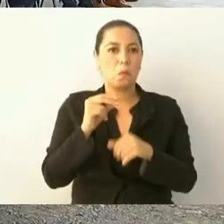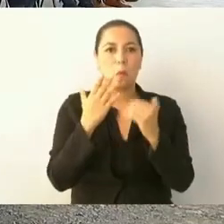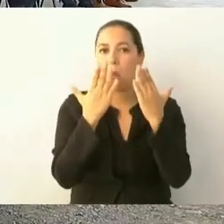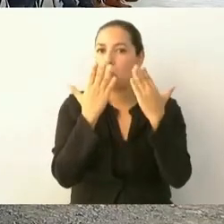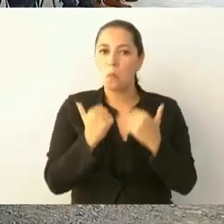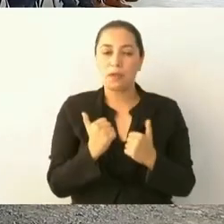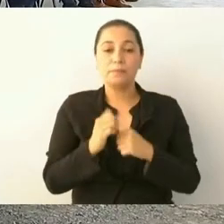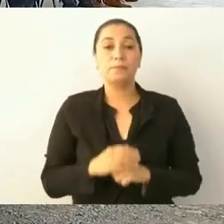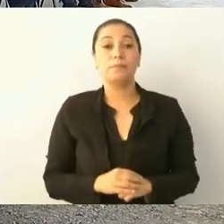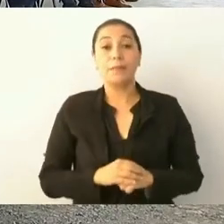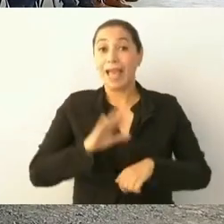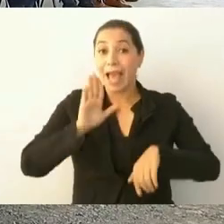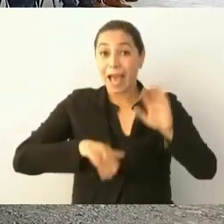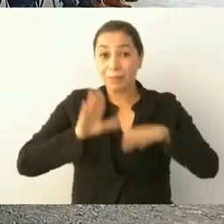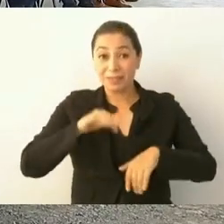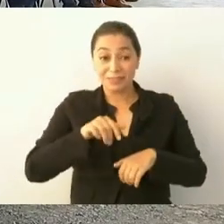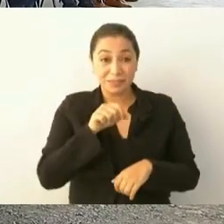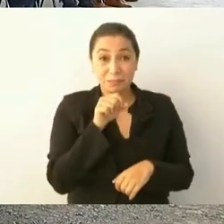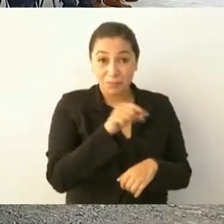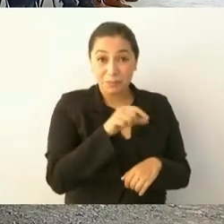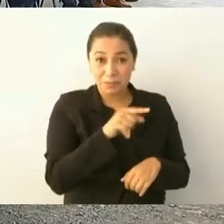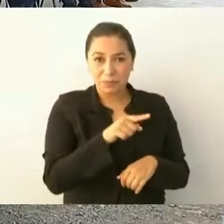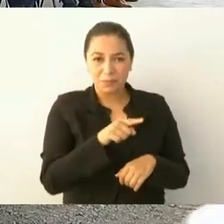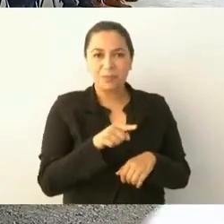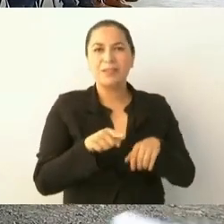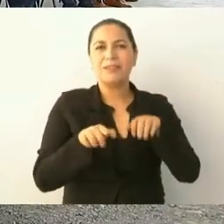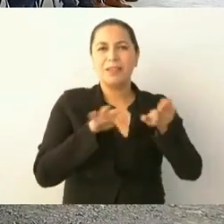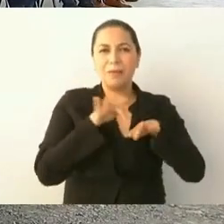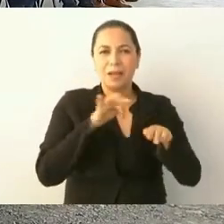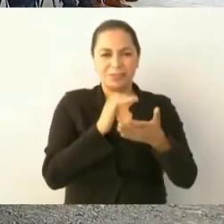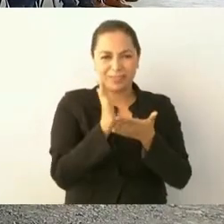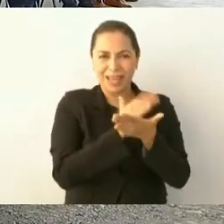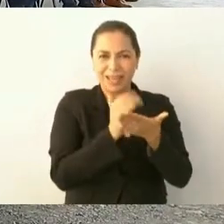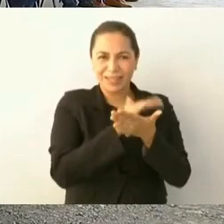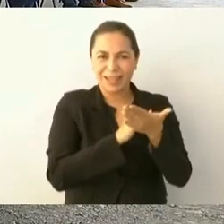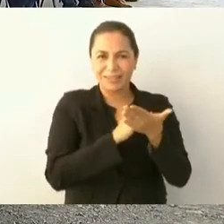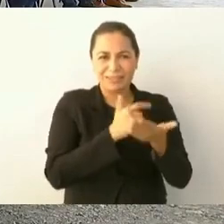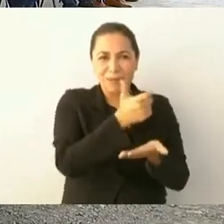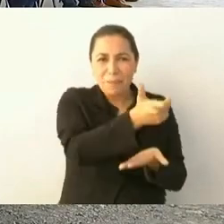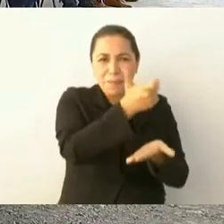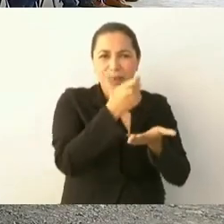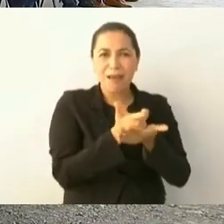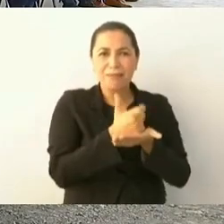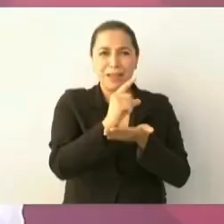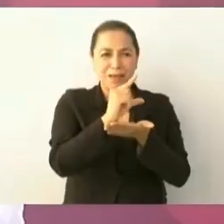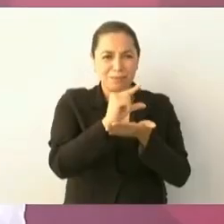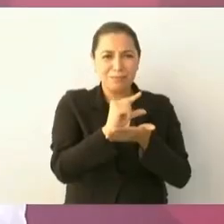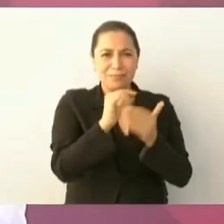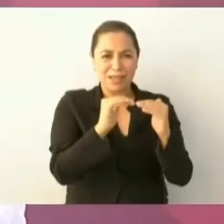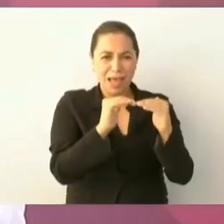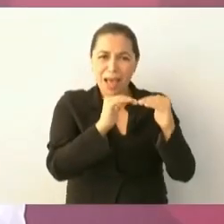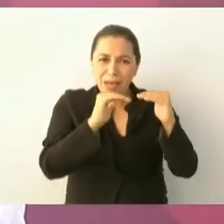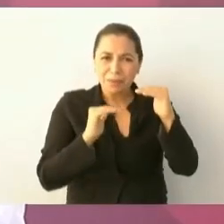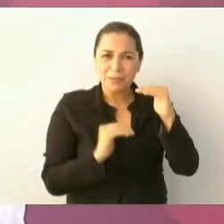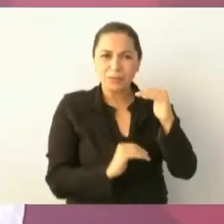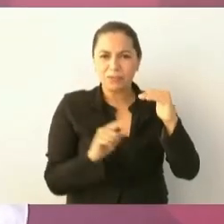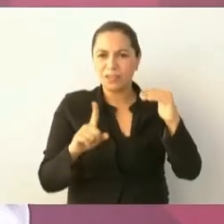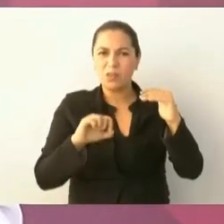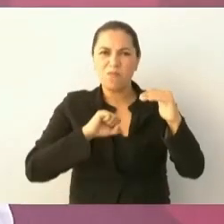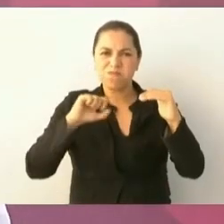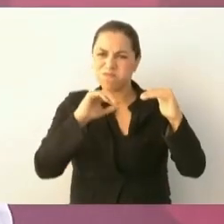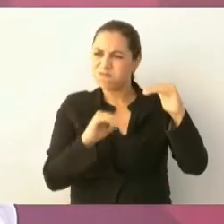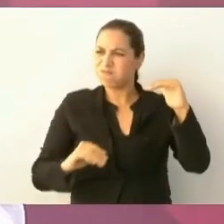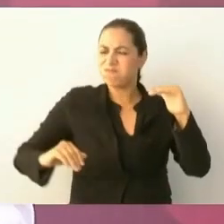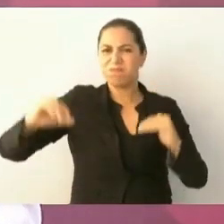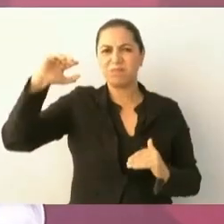el aumento del salario se quedaba abajo del incremento inflacionario. ¿Qué